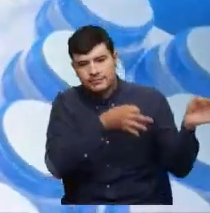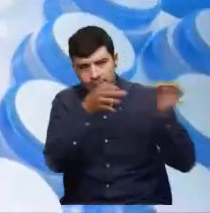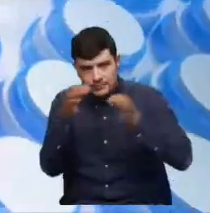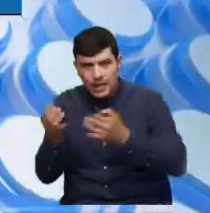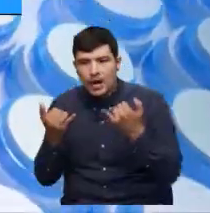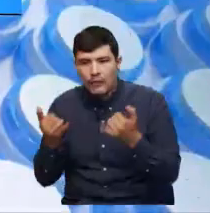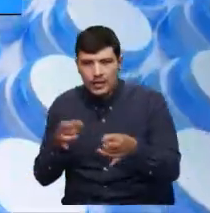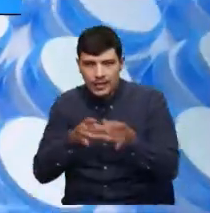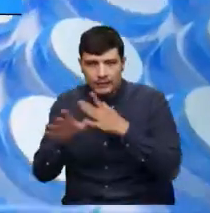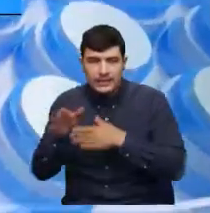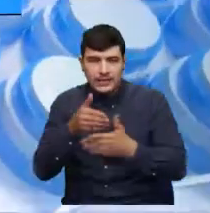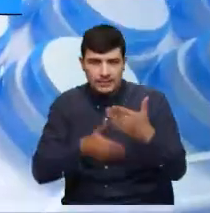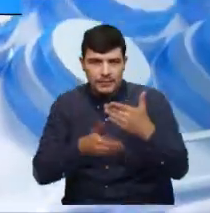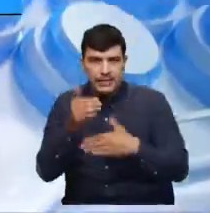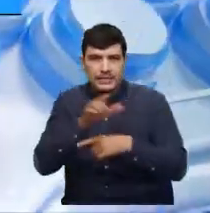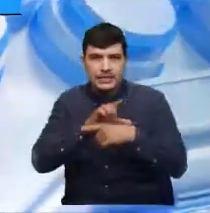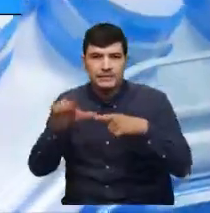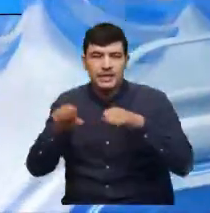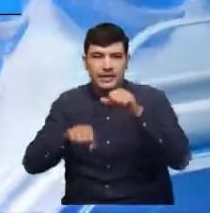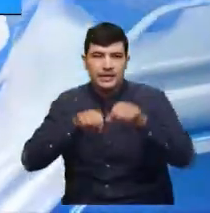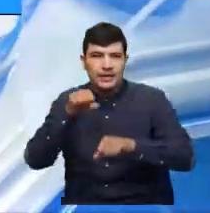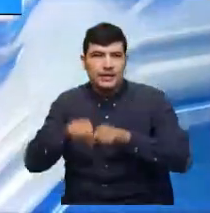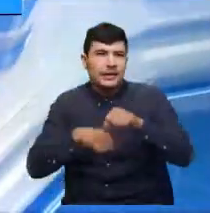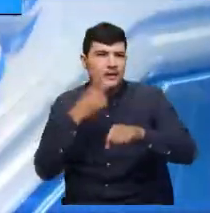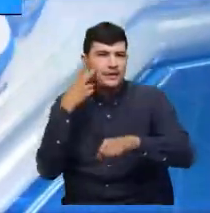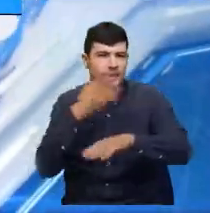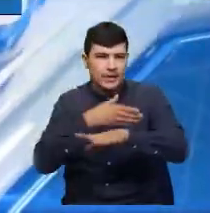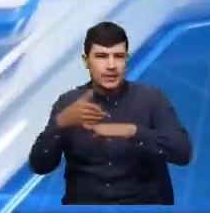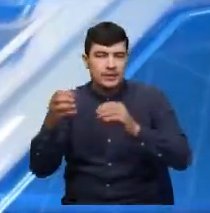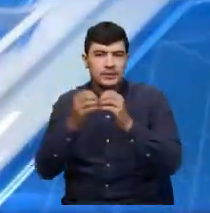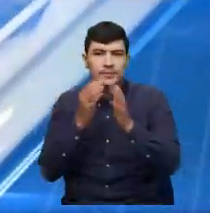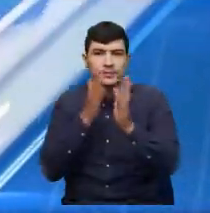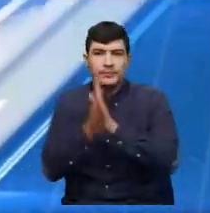Esta es toda la información que tengo por el momento. Vuelvo con ustedes a estudio. Muy buenas tardes.